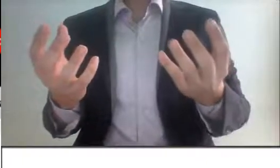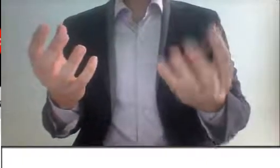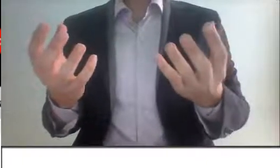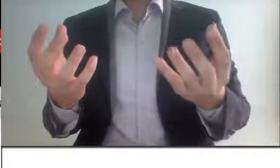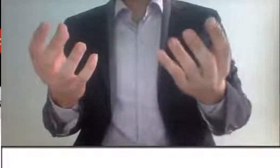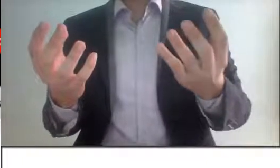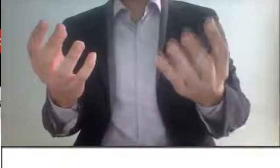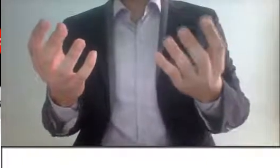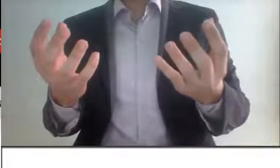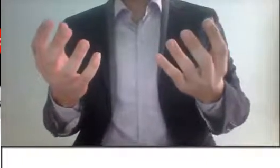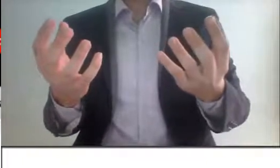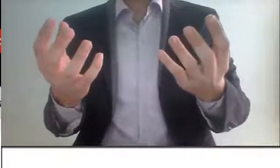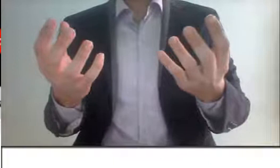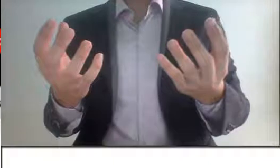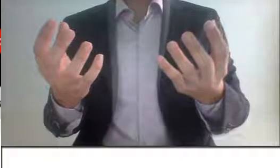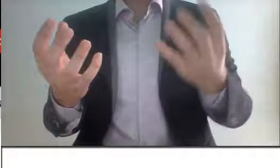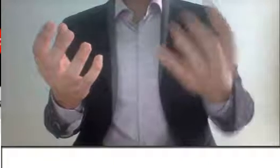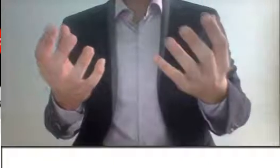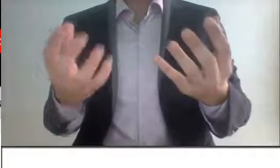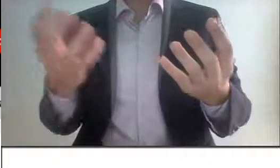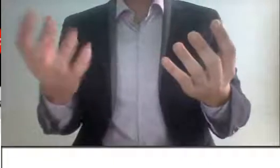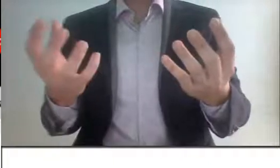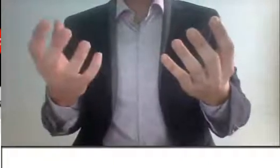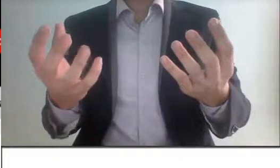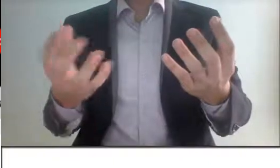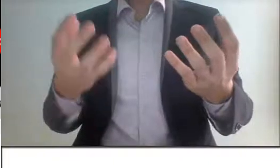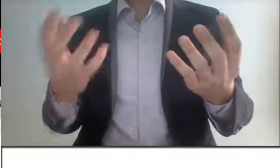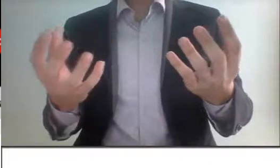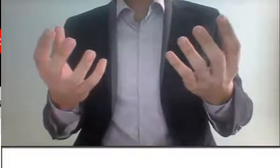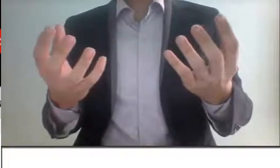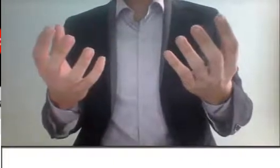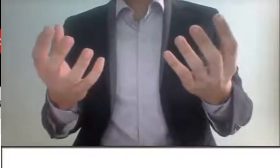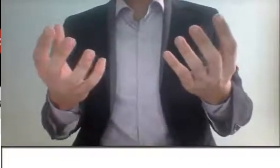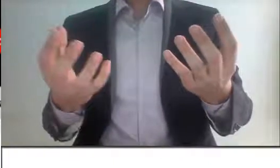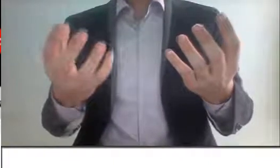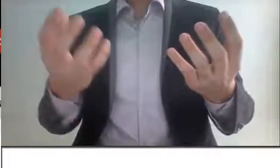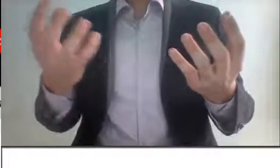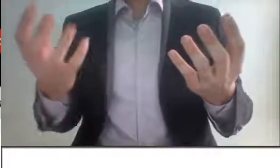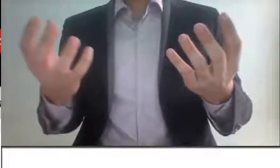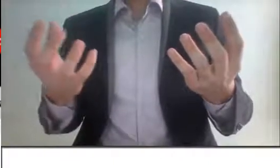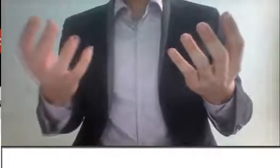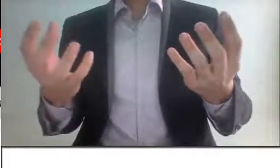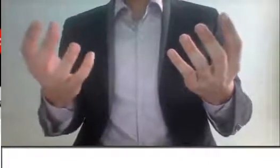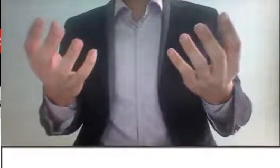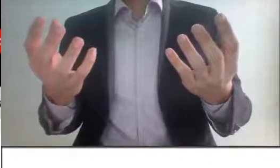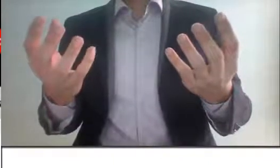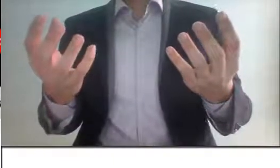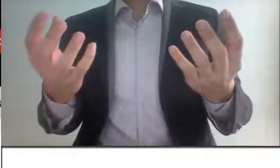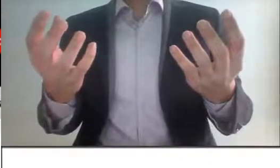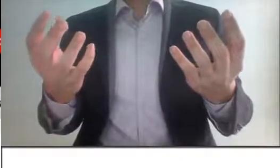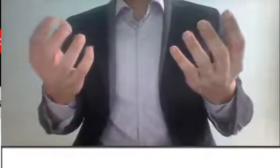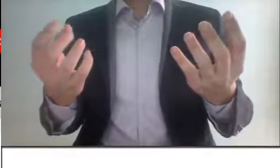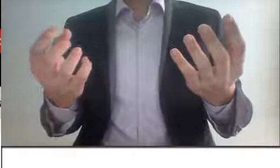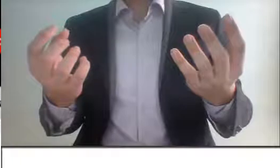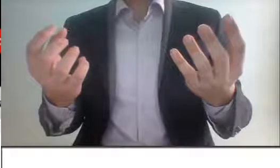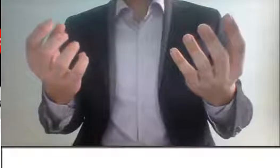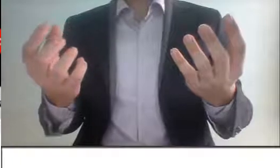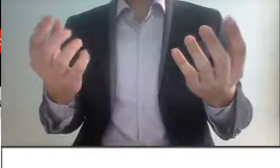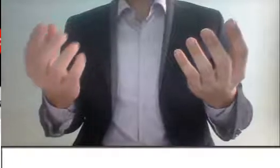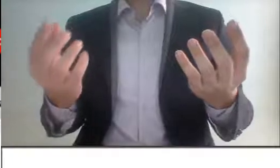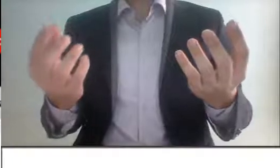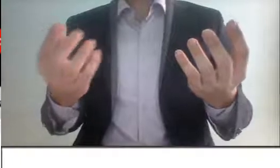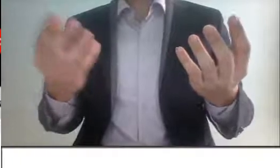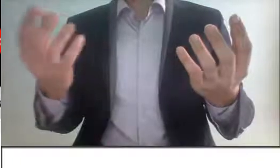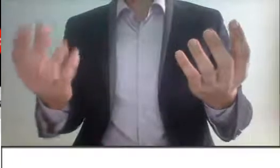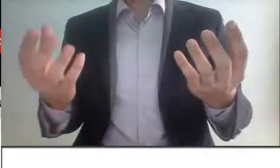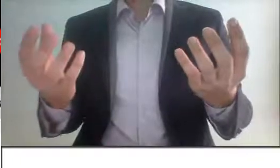precisamente al banco en el cual fue solicitado este préstamo, en la actualidad, se tiene que establecer y se tiene que generar un resultado de la operación de esos recursos,